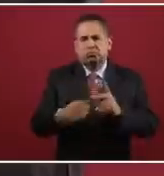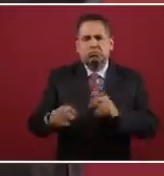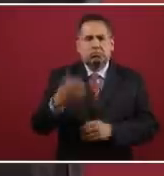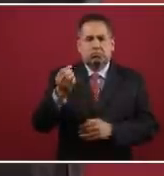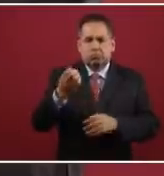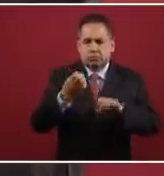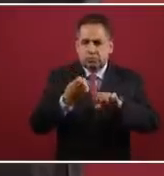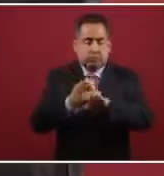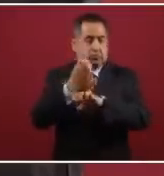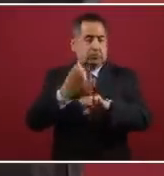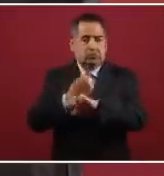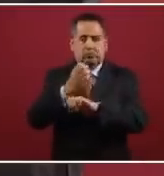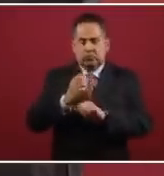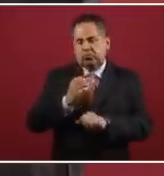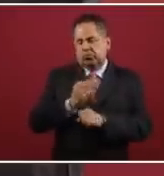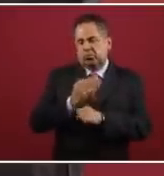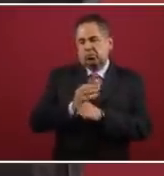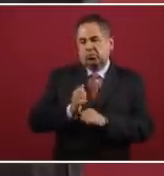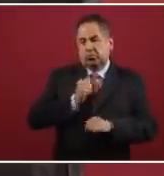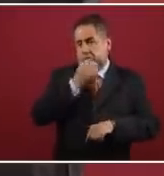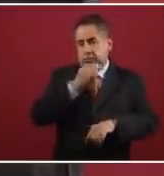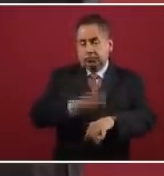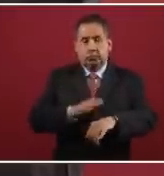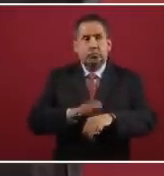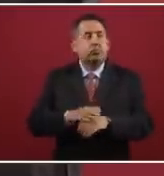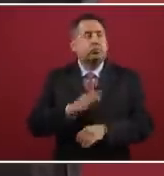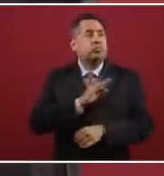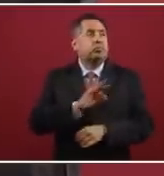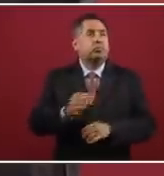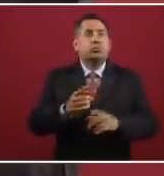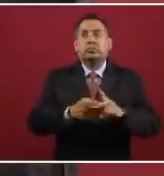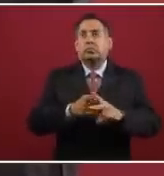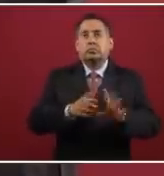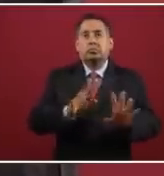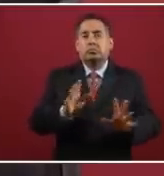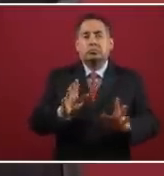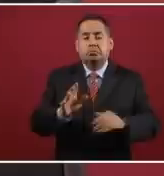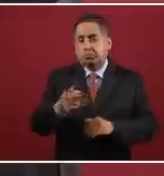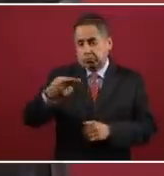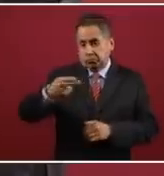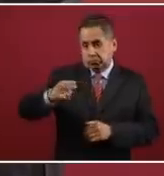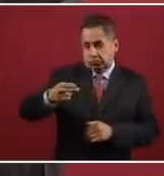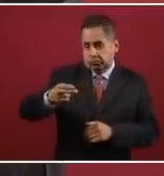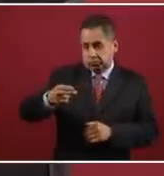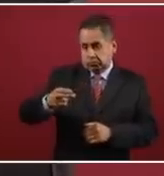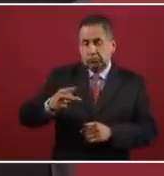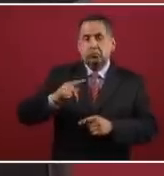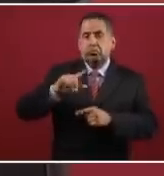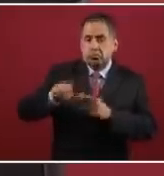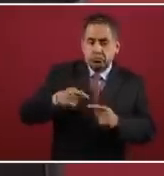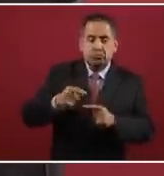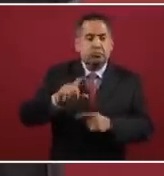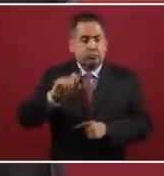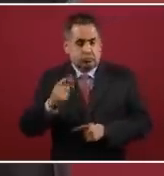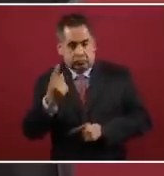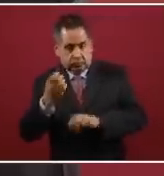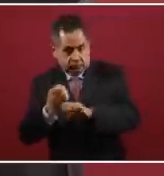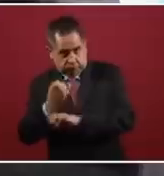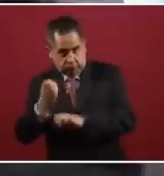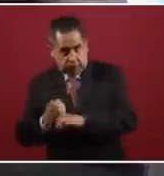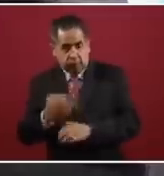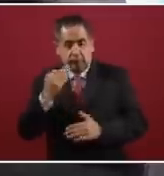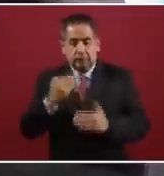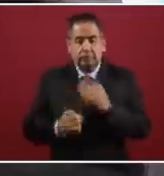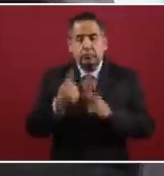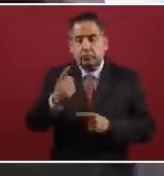para decirlo. A mediados de noviembre continúan 21 estados y nos queda uno